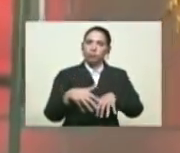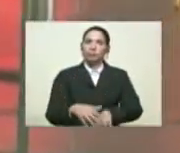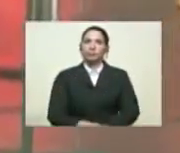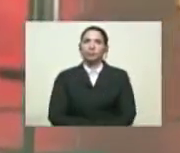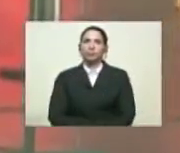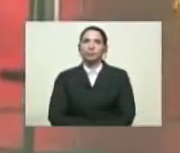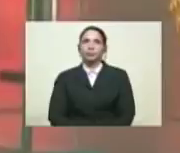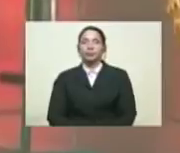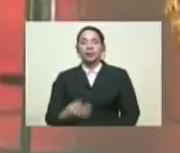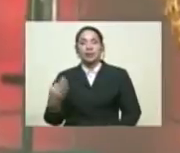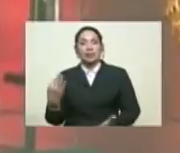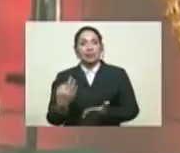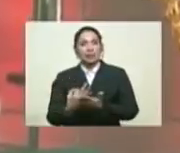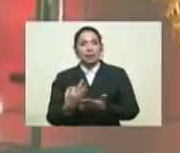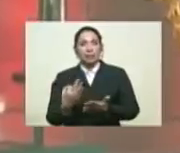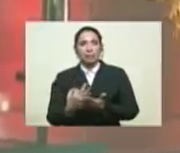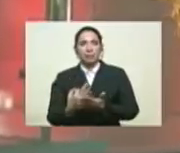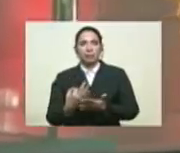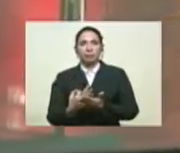siempre subestimó